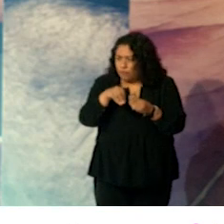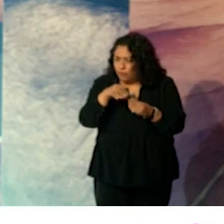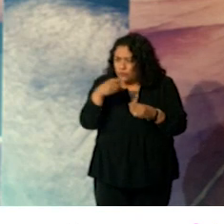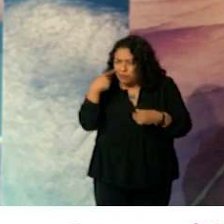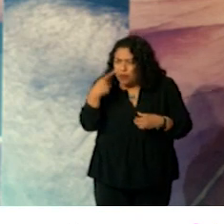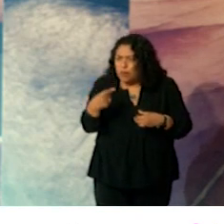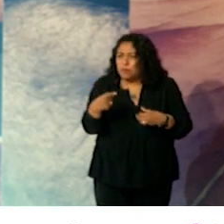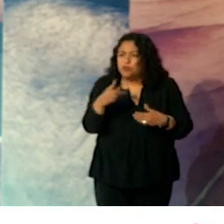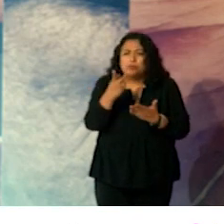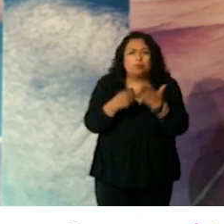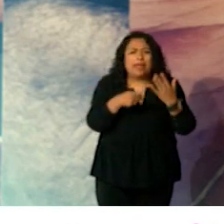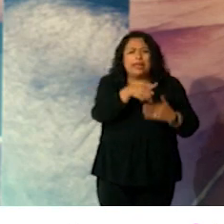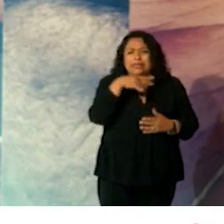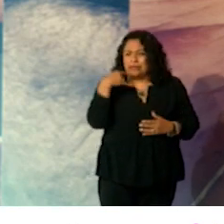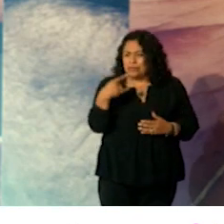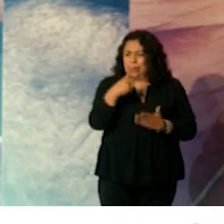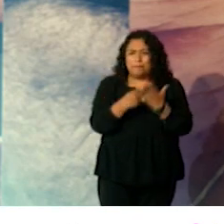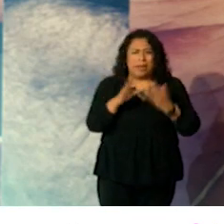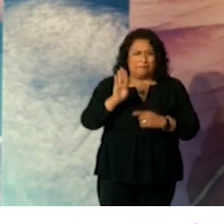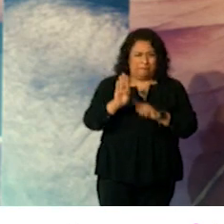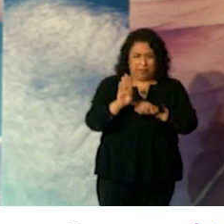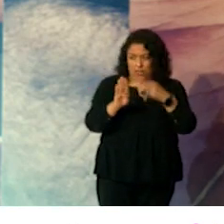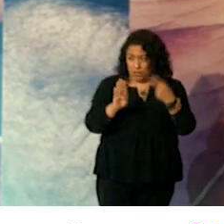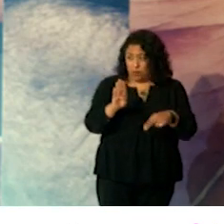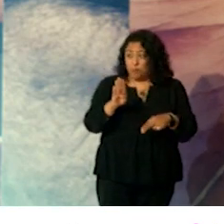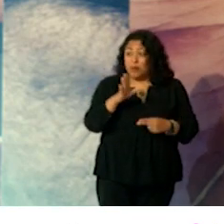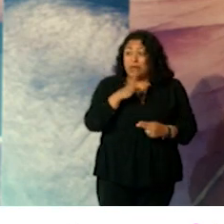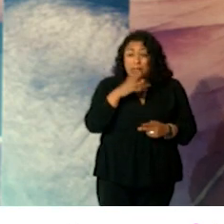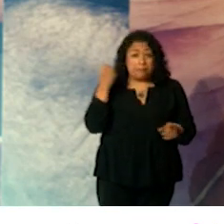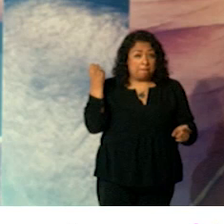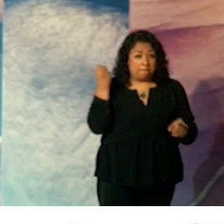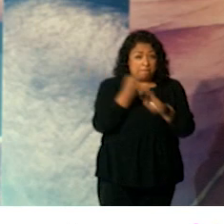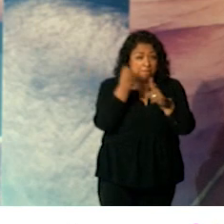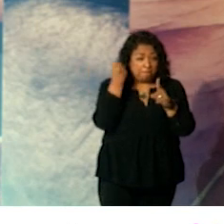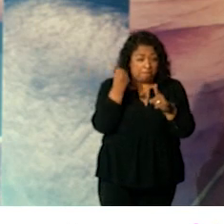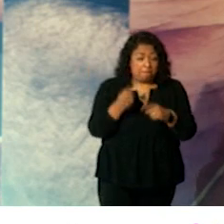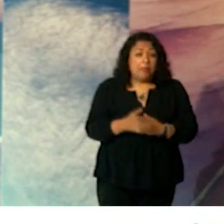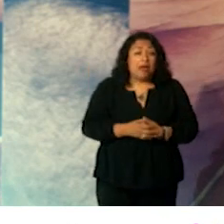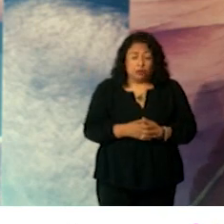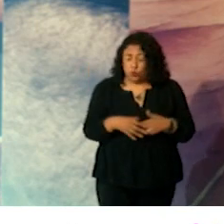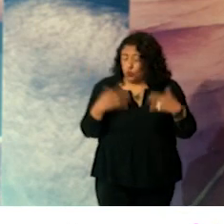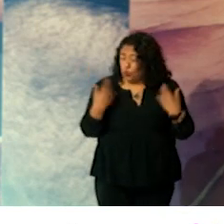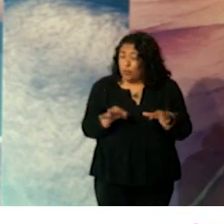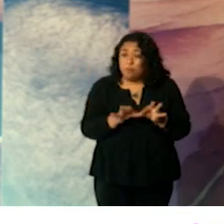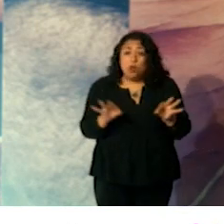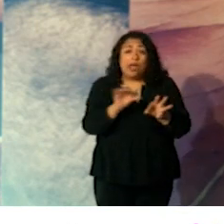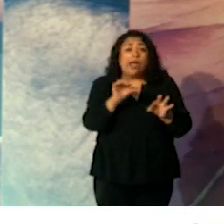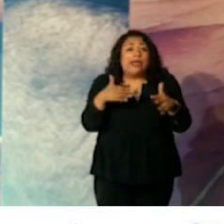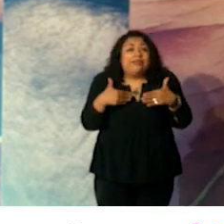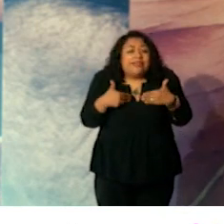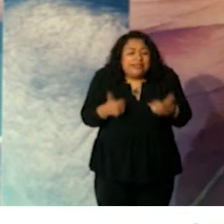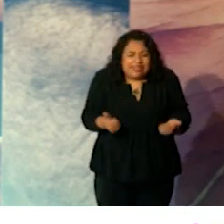estamos viendo a través de un plan en Chile que se llama Plan B, que genera el impacto trascendental del entendimiento